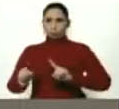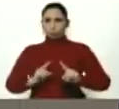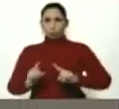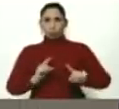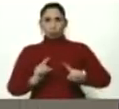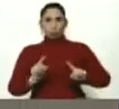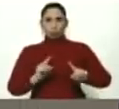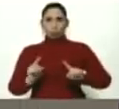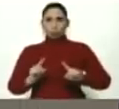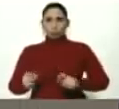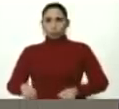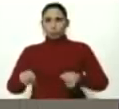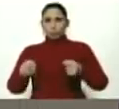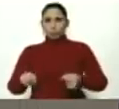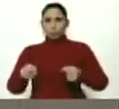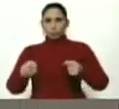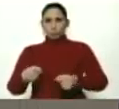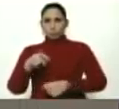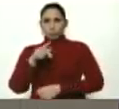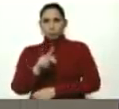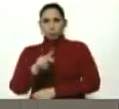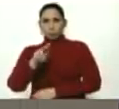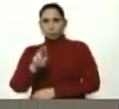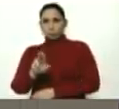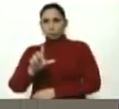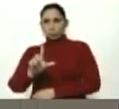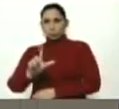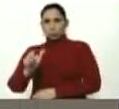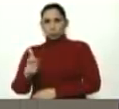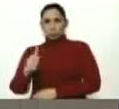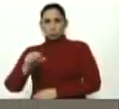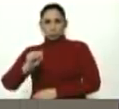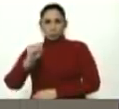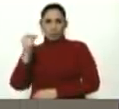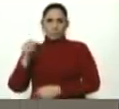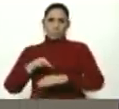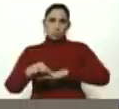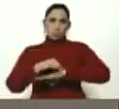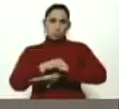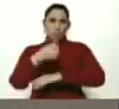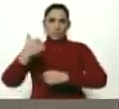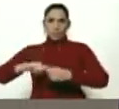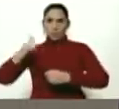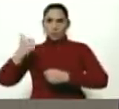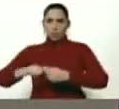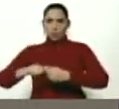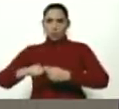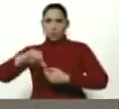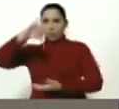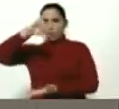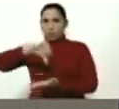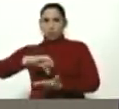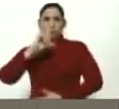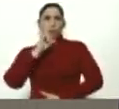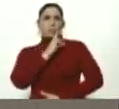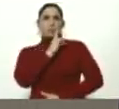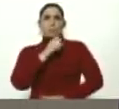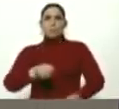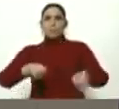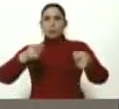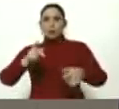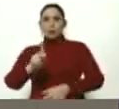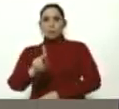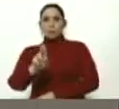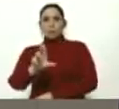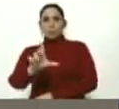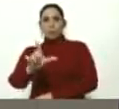en el municipio Maracaibo, específicamente el llamado foco del mercado